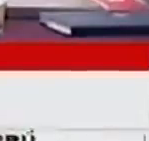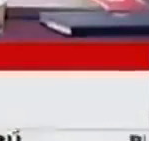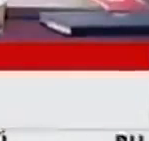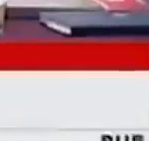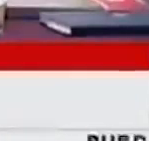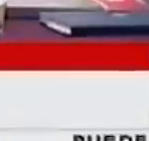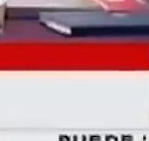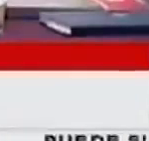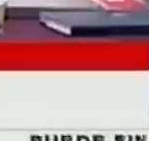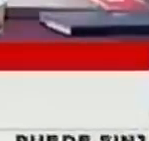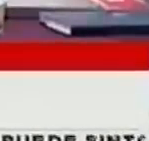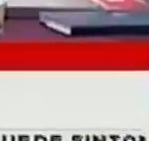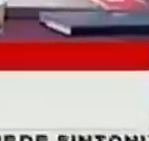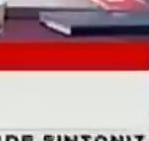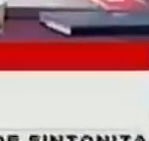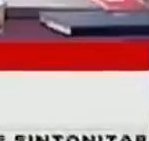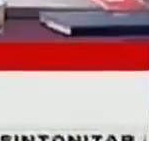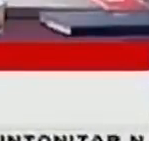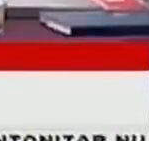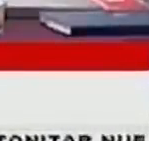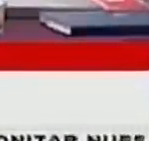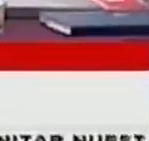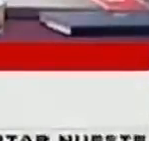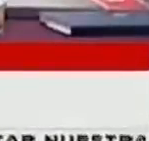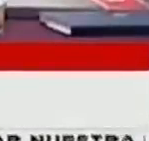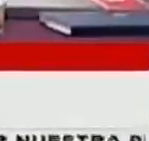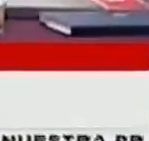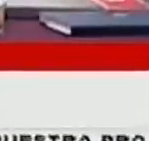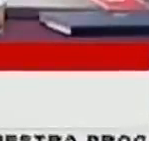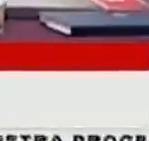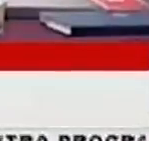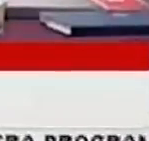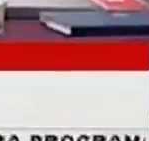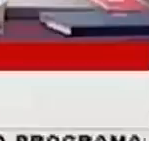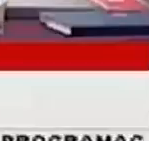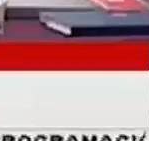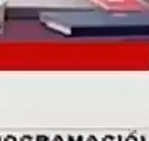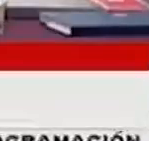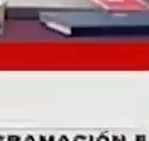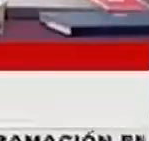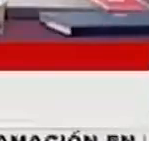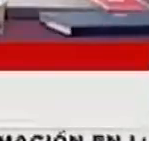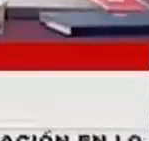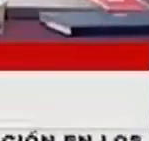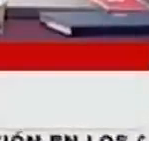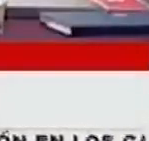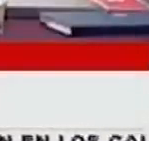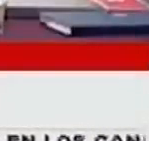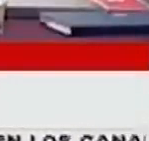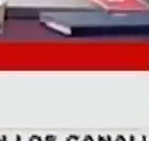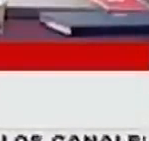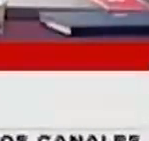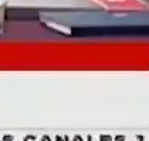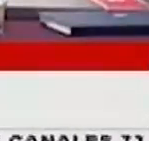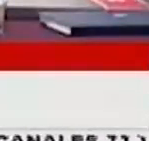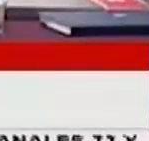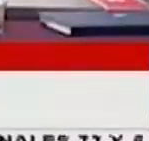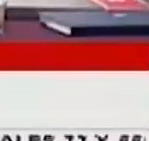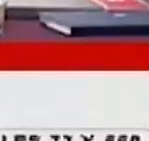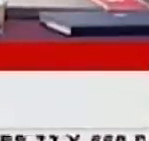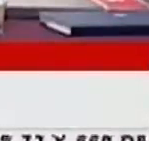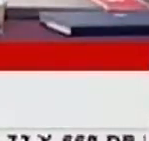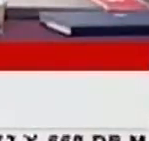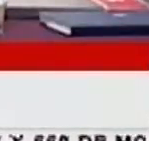va a prevalecer en función de cuánto más grite, o cuánto más fuerza tenga, o cuánto más se imponga. Eso no es justicia, eso no es